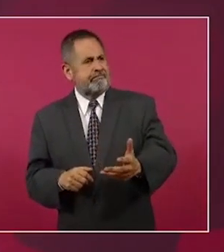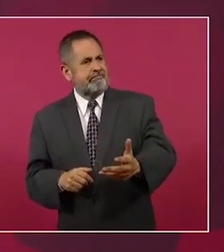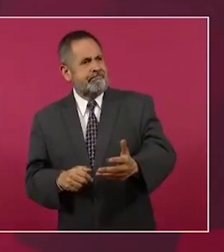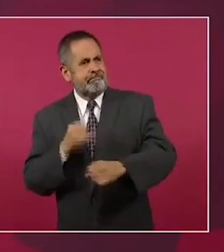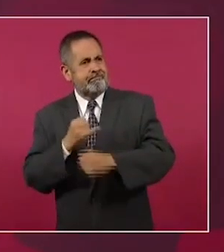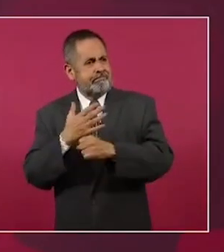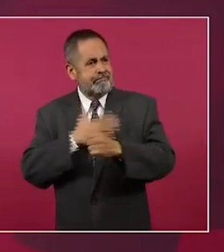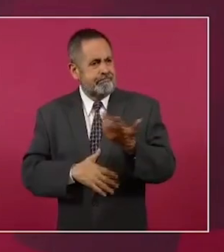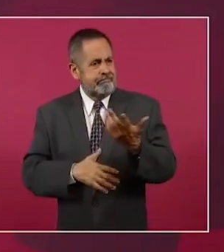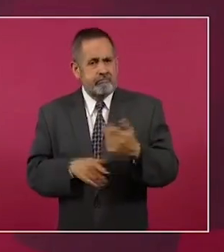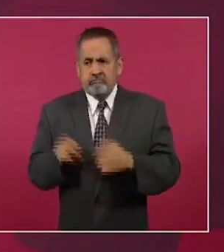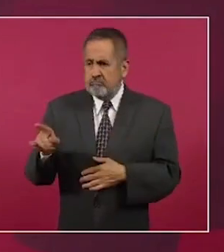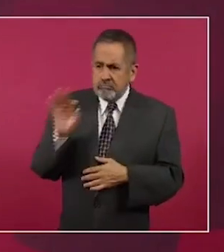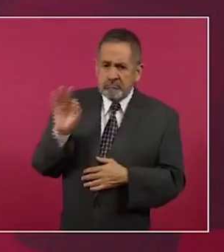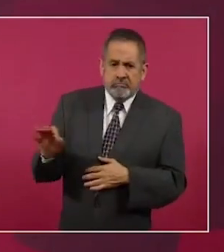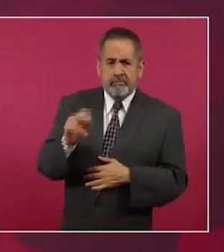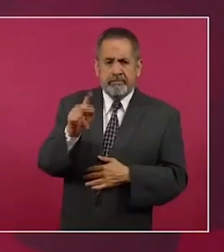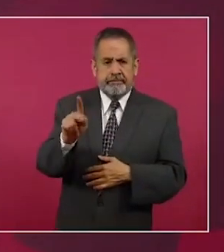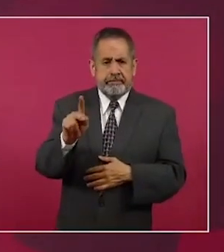Pedro Castillo,